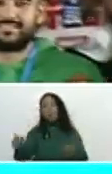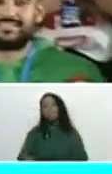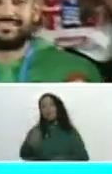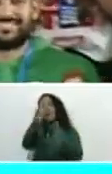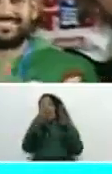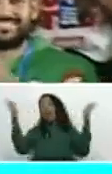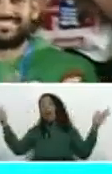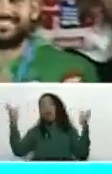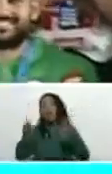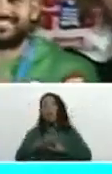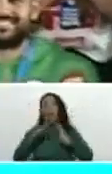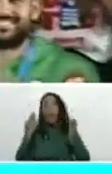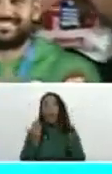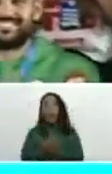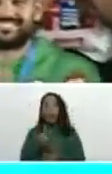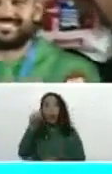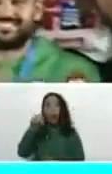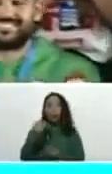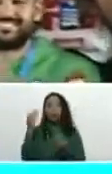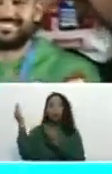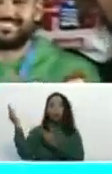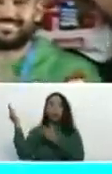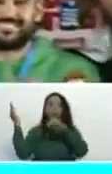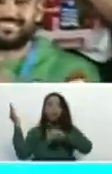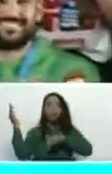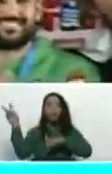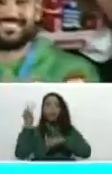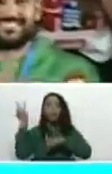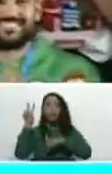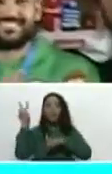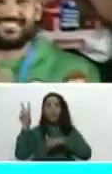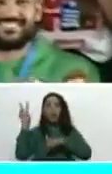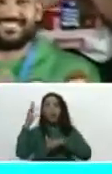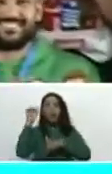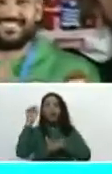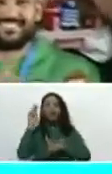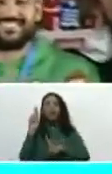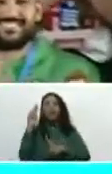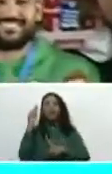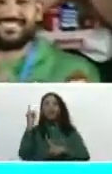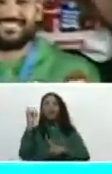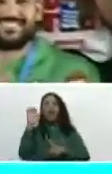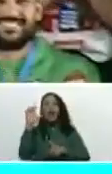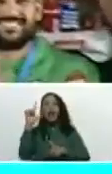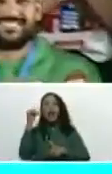del mundo, que está en Venezuela. Urielis